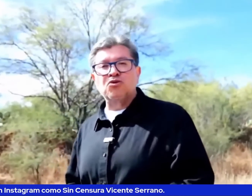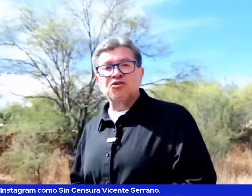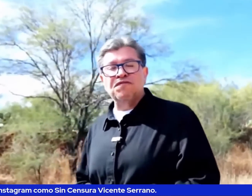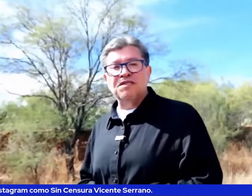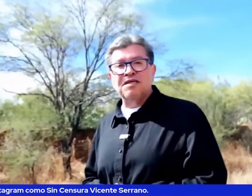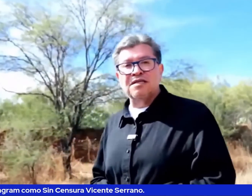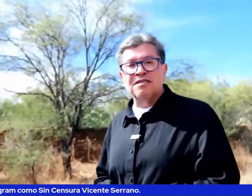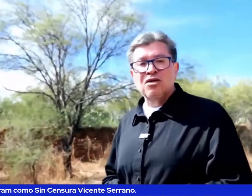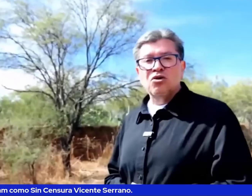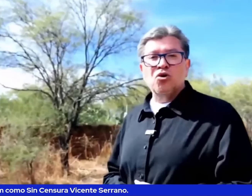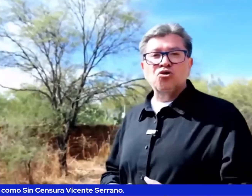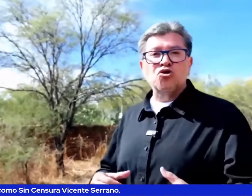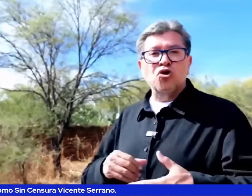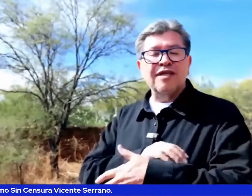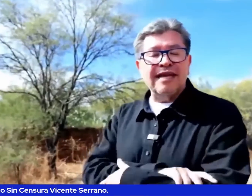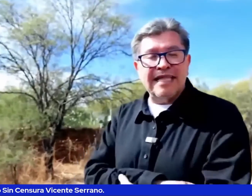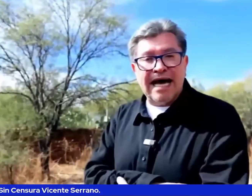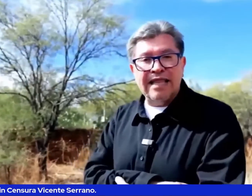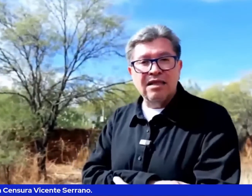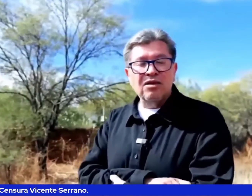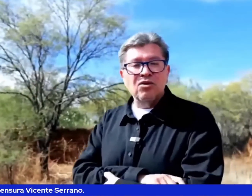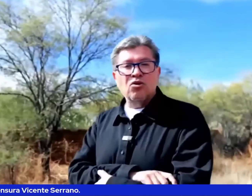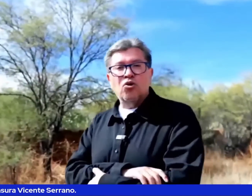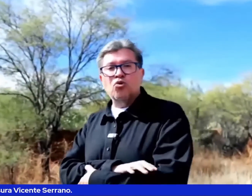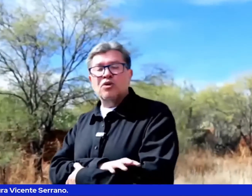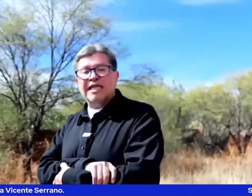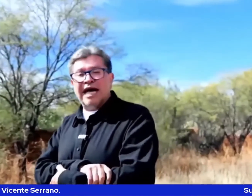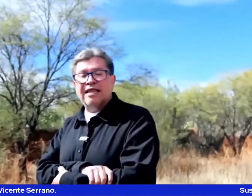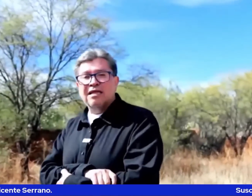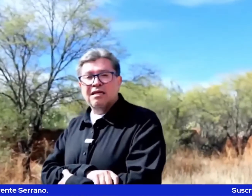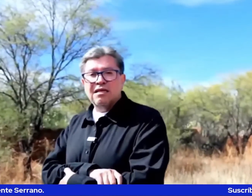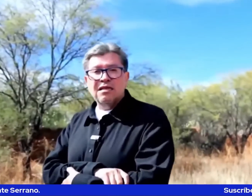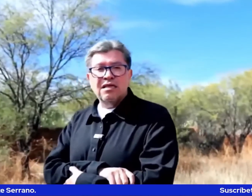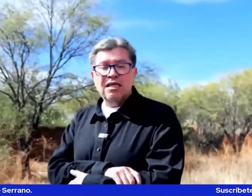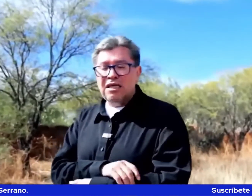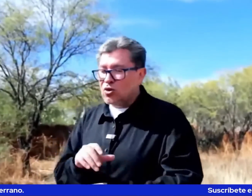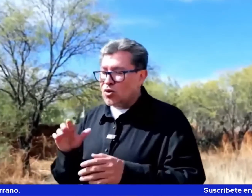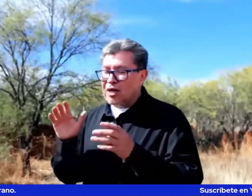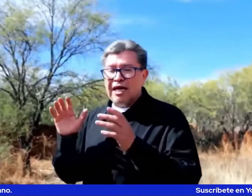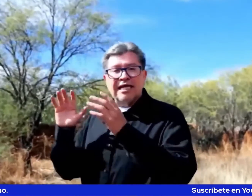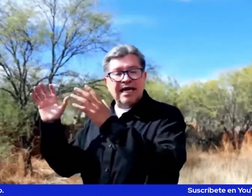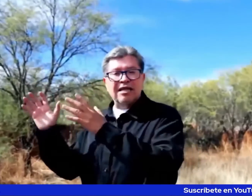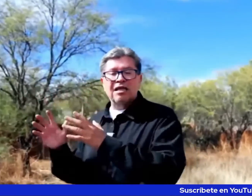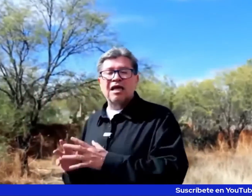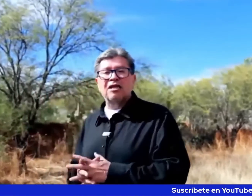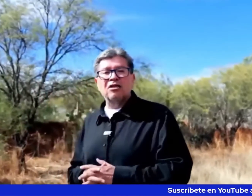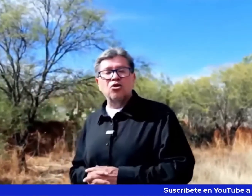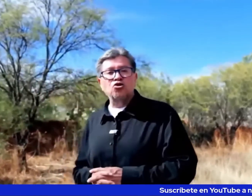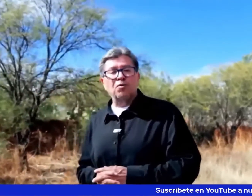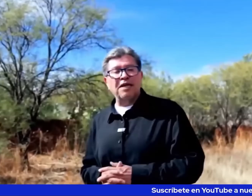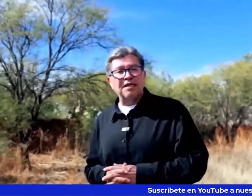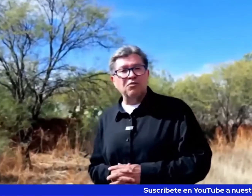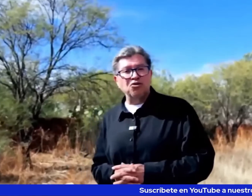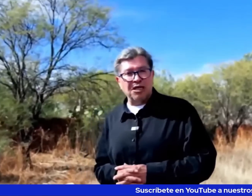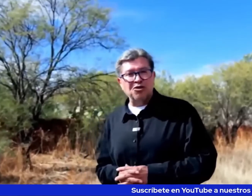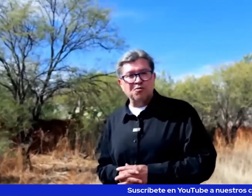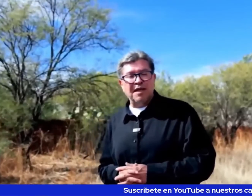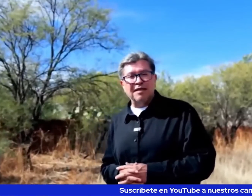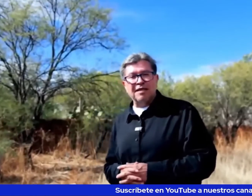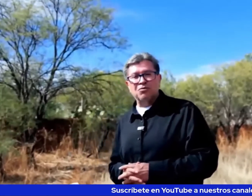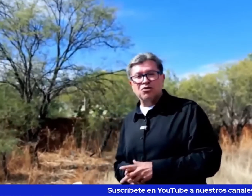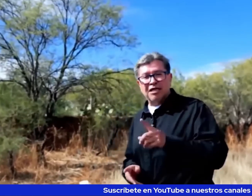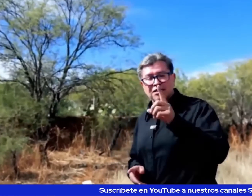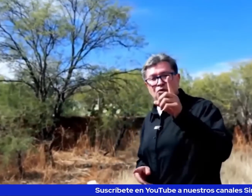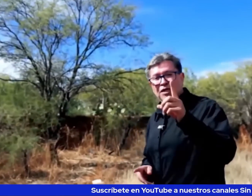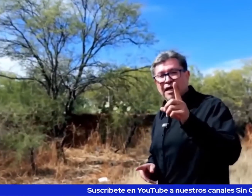estos momentos difíciles con solidaridad, con unidad y con claridad en los objetivos que